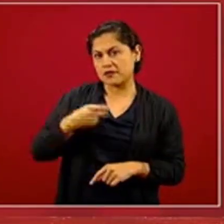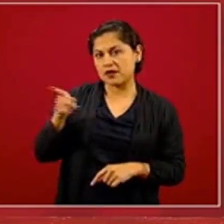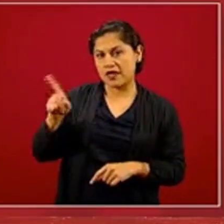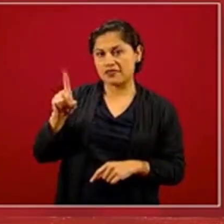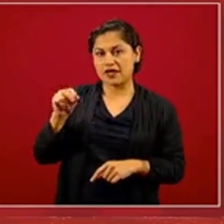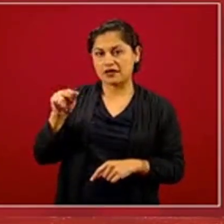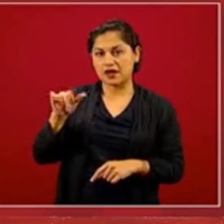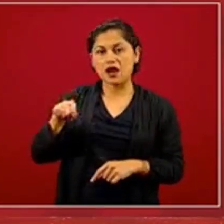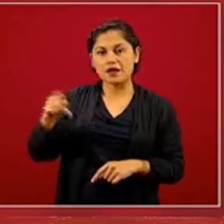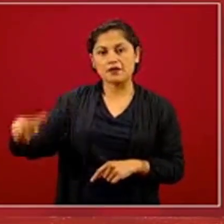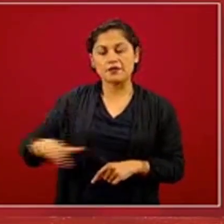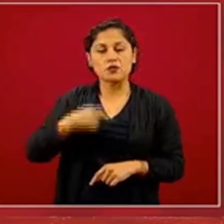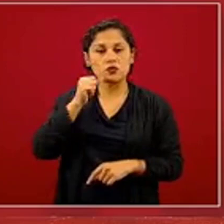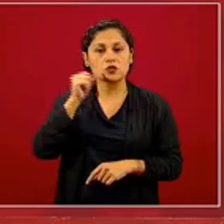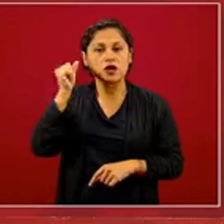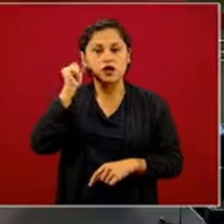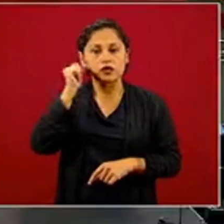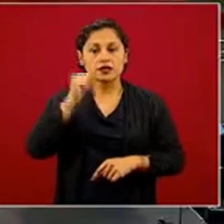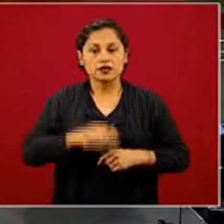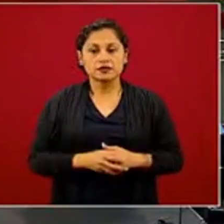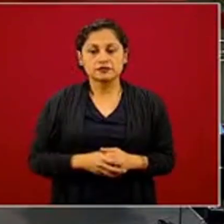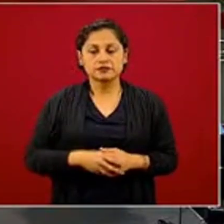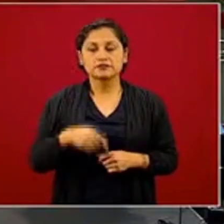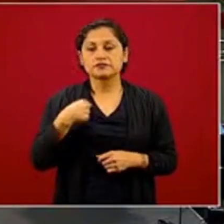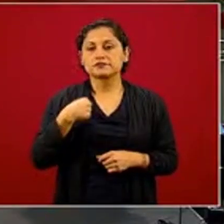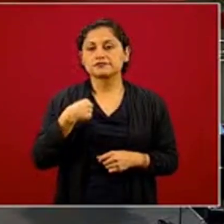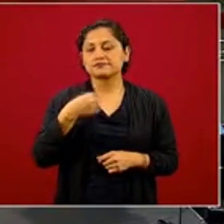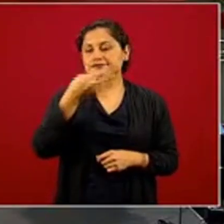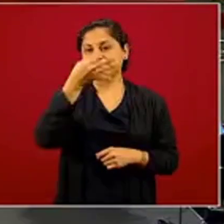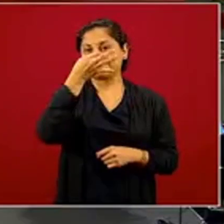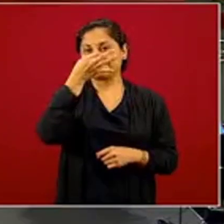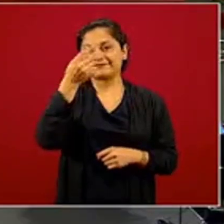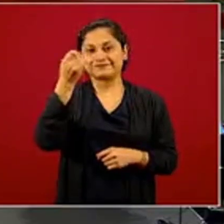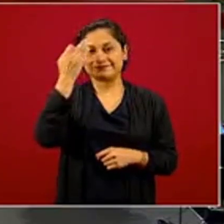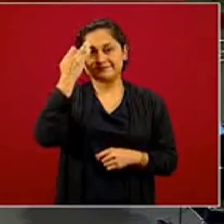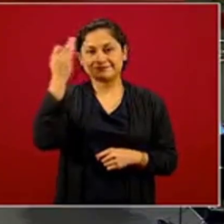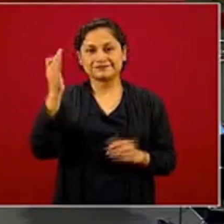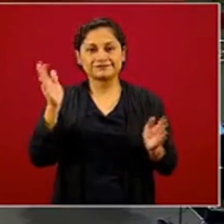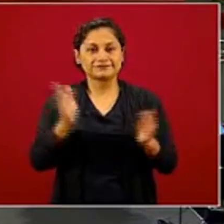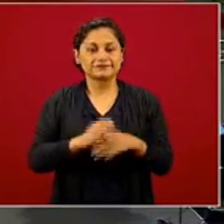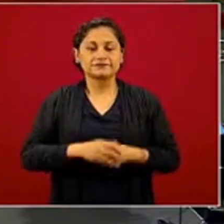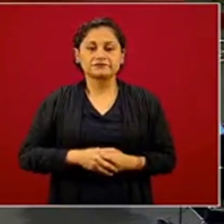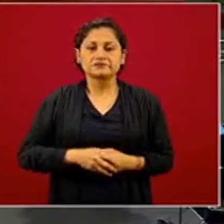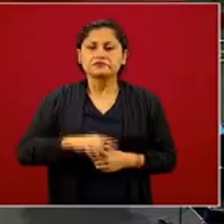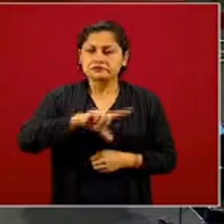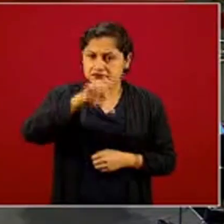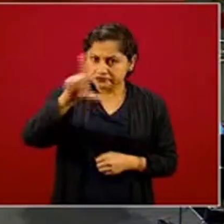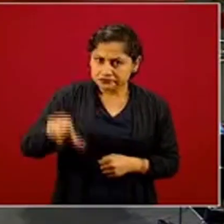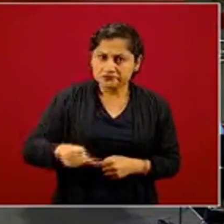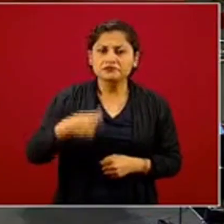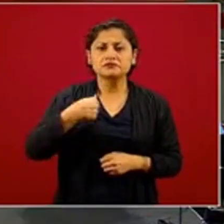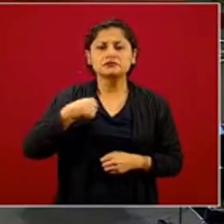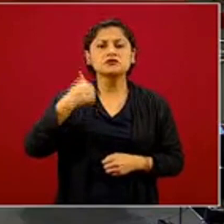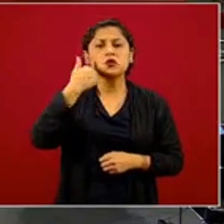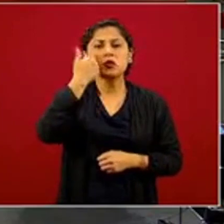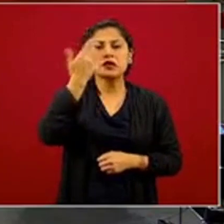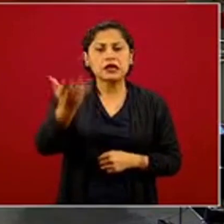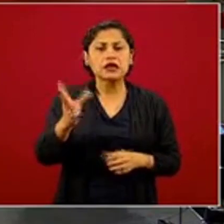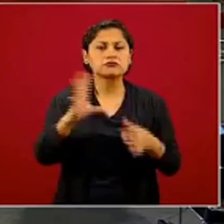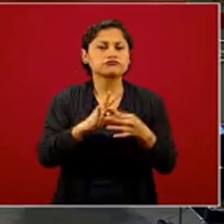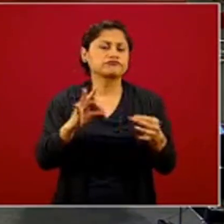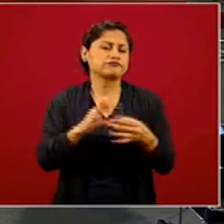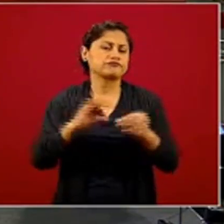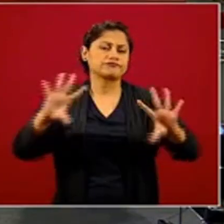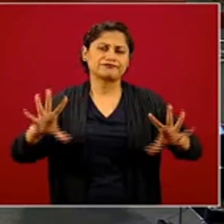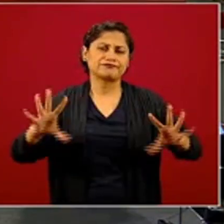Daniela, apenas tuve los últimos minutos para hablar de ello. Preferiría en conjunto hablar de todas las lecciones aprendidas, hay muchísimas que